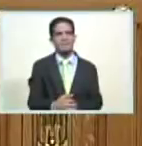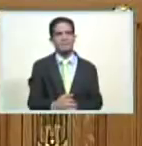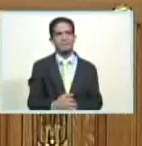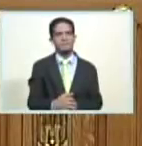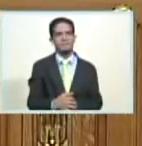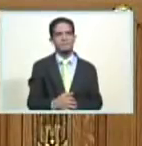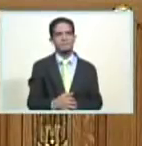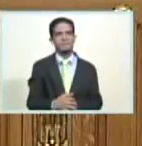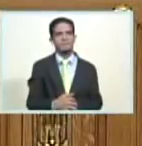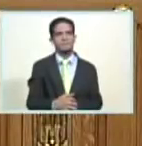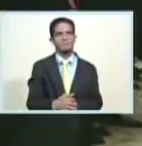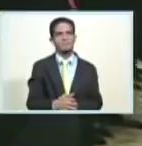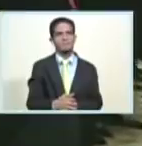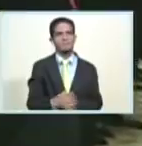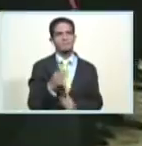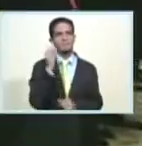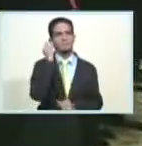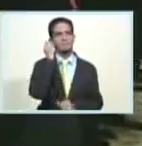falso radicalismo.